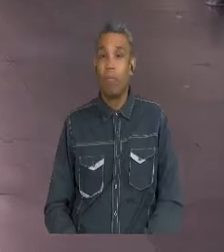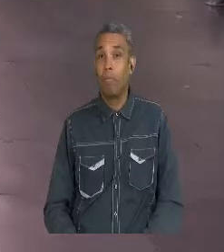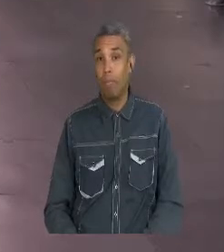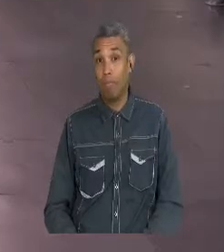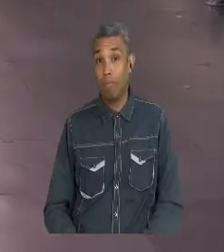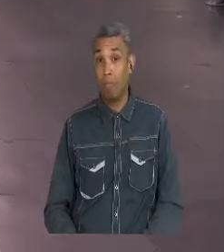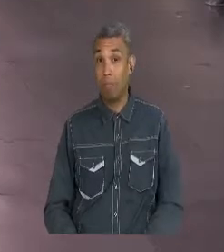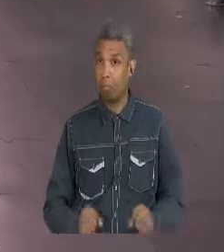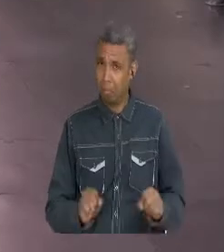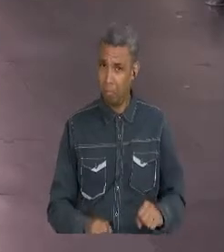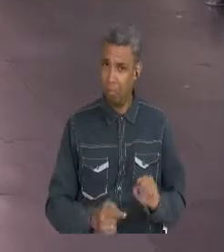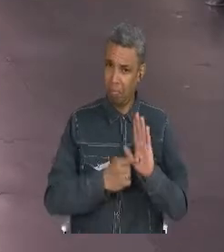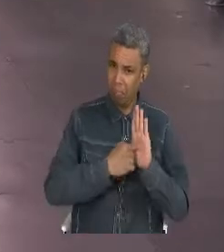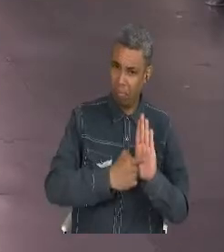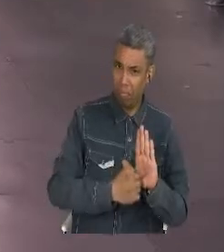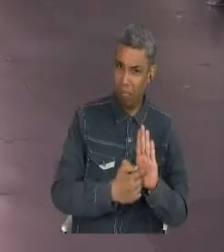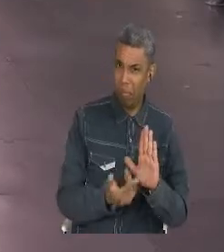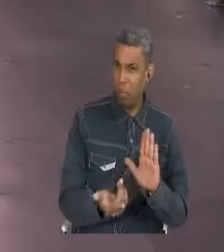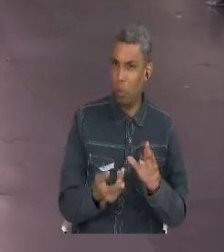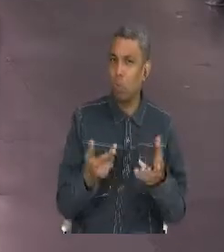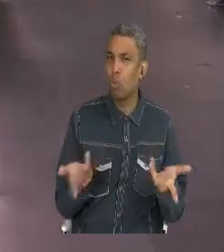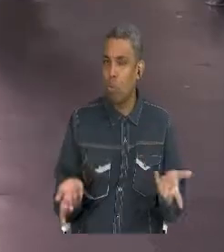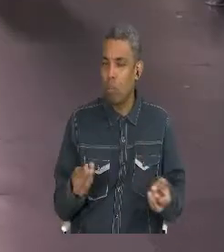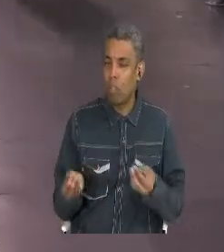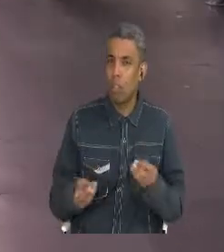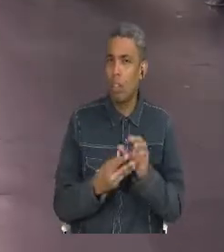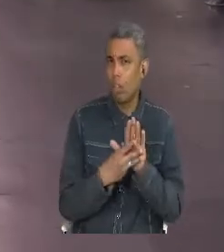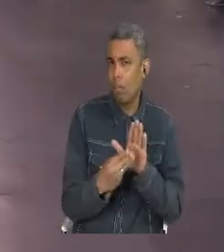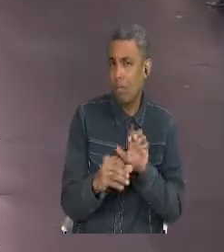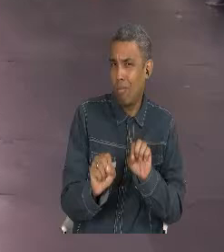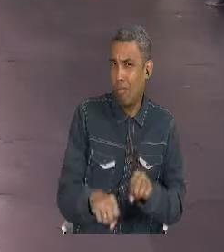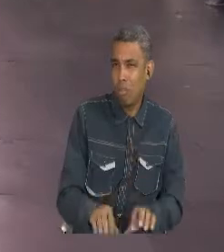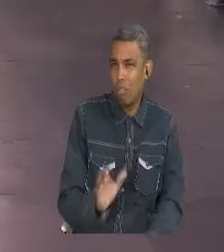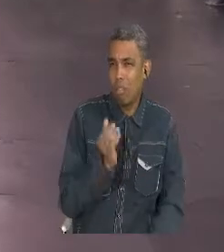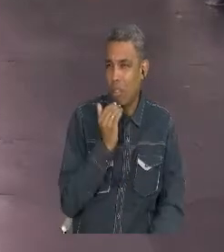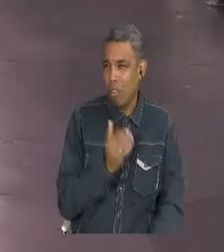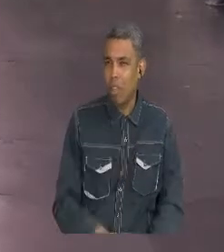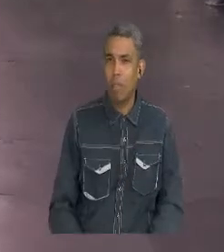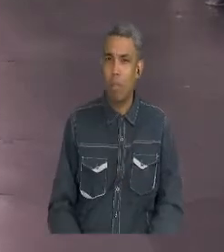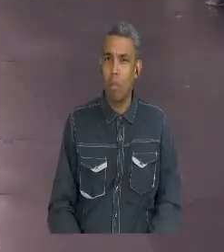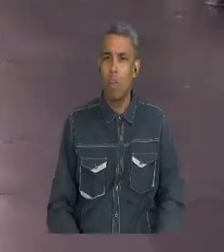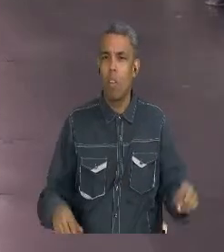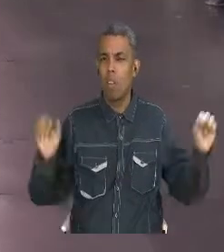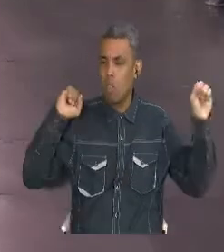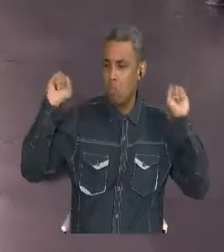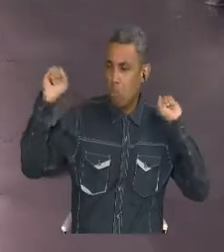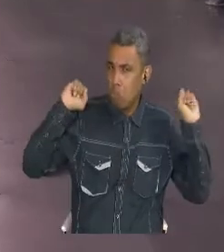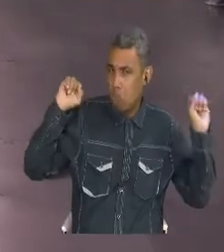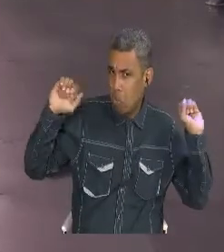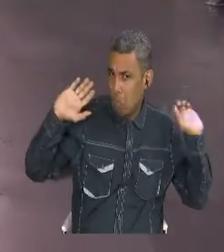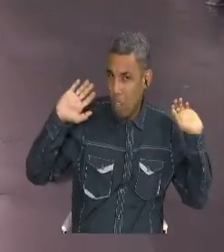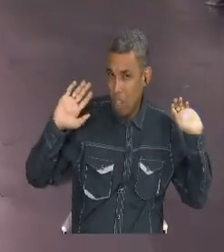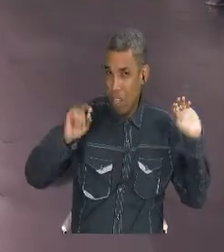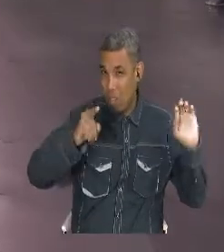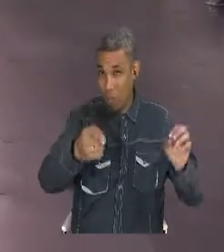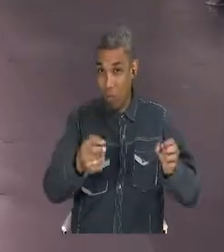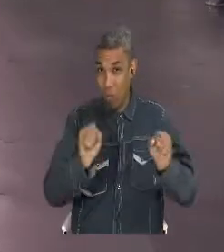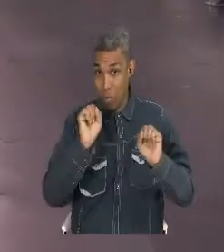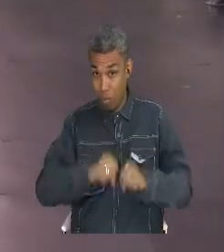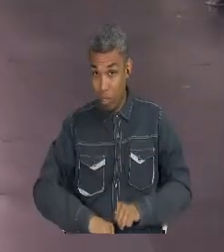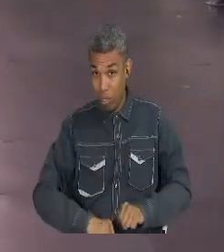casas pueden utilizar un pedazo de foamy, una toalla, algo que le pueda dar